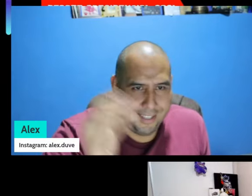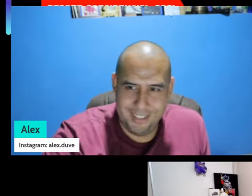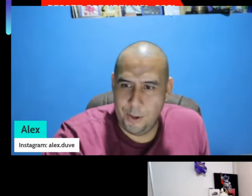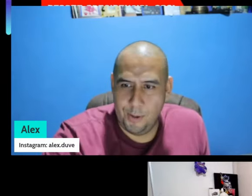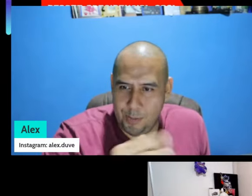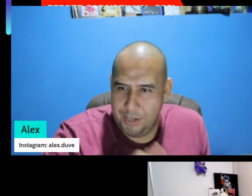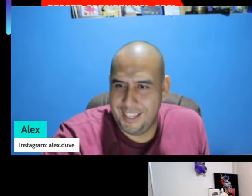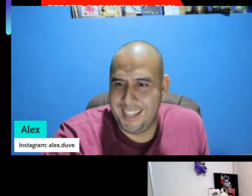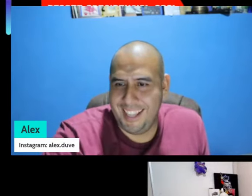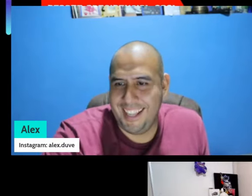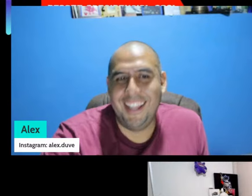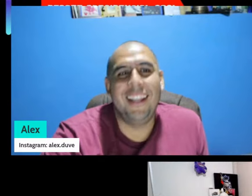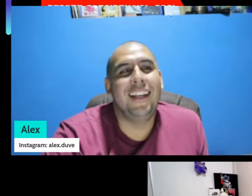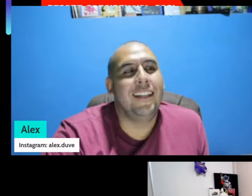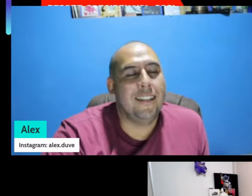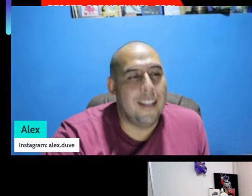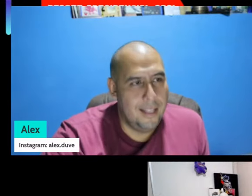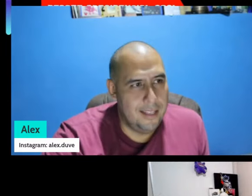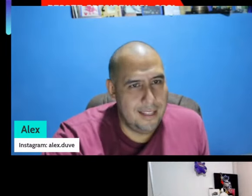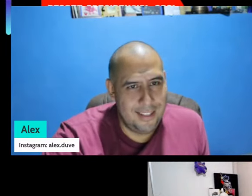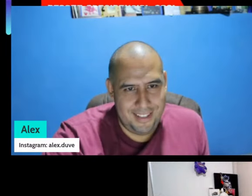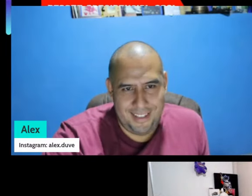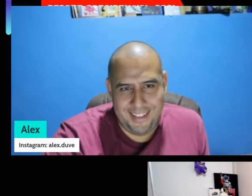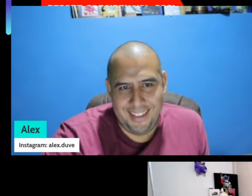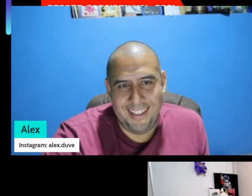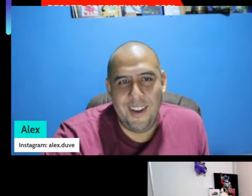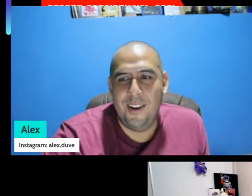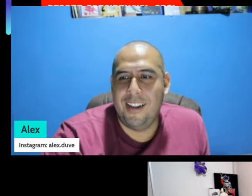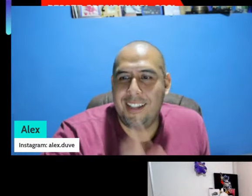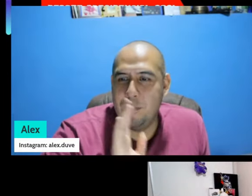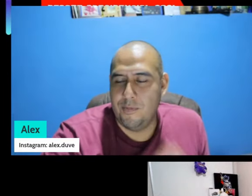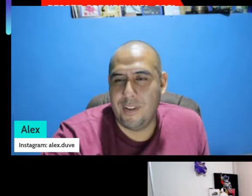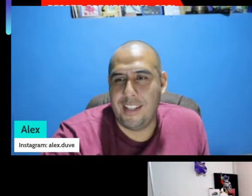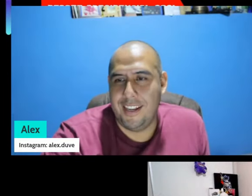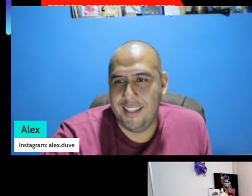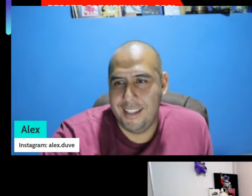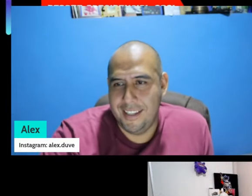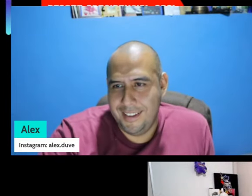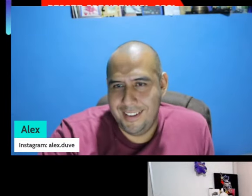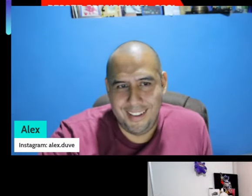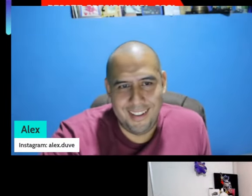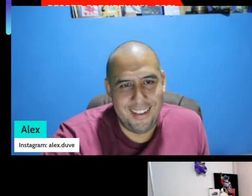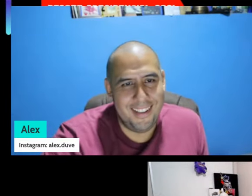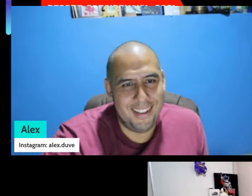todos pues infantil no que somos infantiles